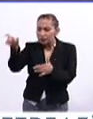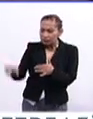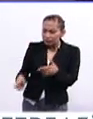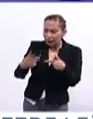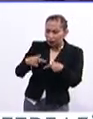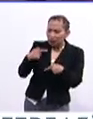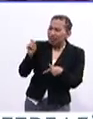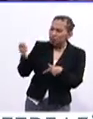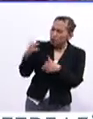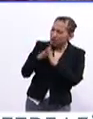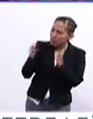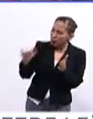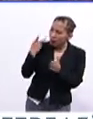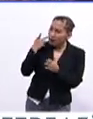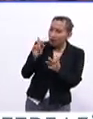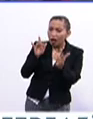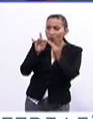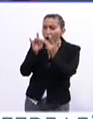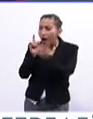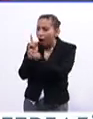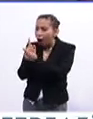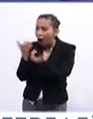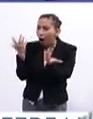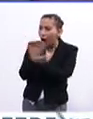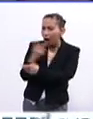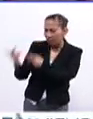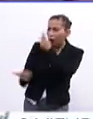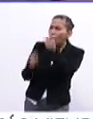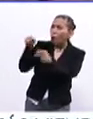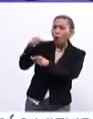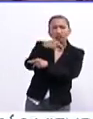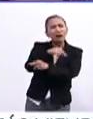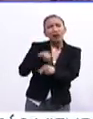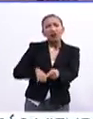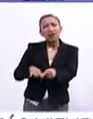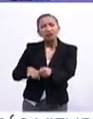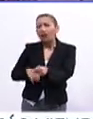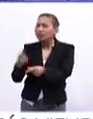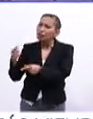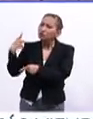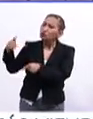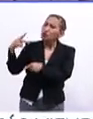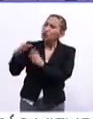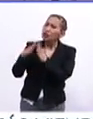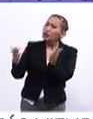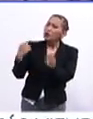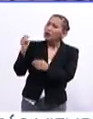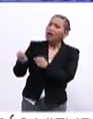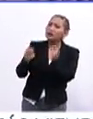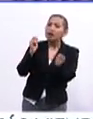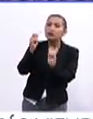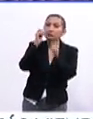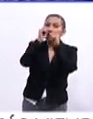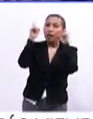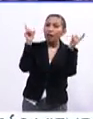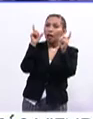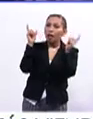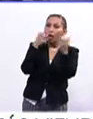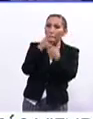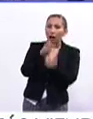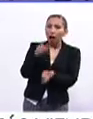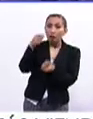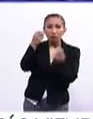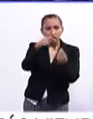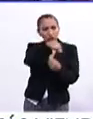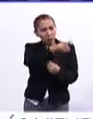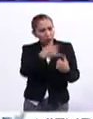autor, tienen ese encuentro con ellos, le hacen preguntas interesantes con respecto a su obra, entonces se quedan admirados de que